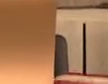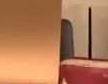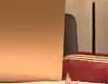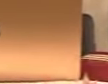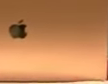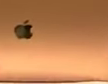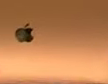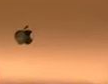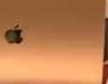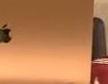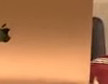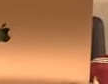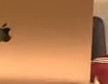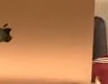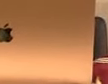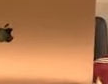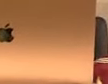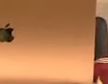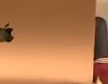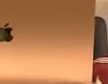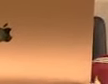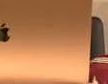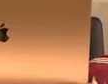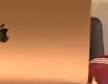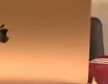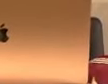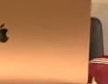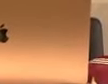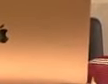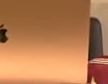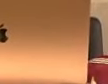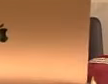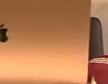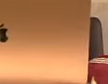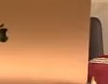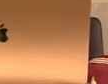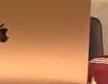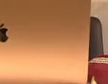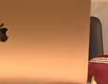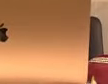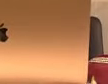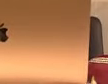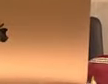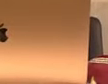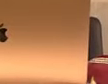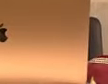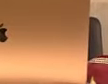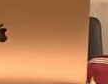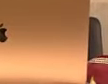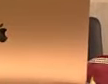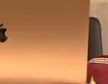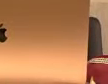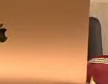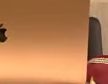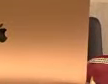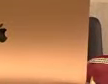respecto al proyecto de regalías, al proyecto de regalías, un proyecto que quedó aprobado en el mes de diciembre por 140.000 millones,